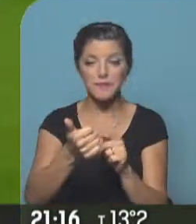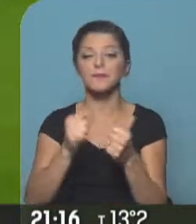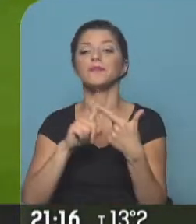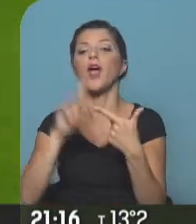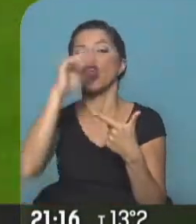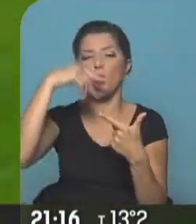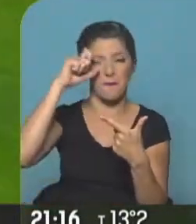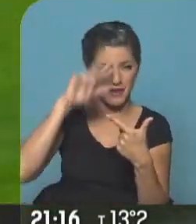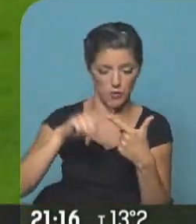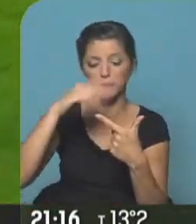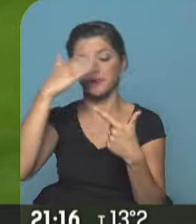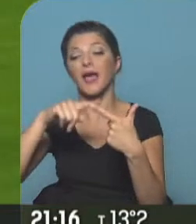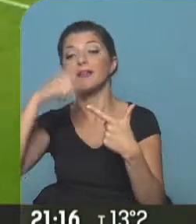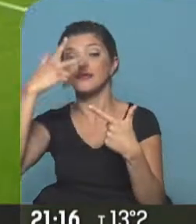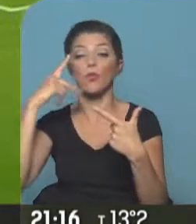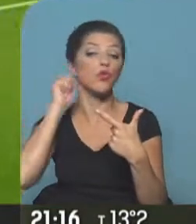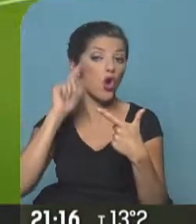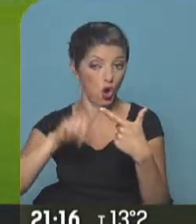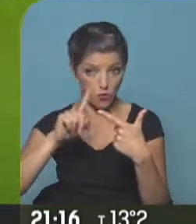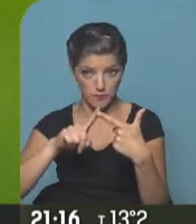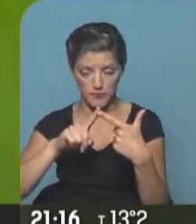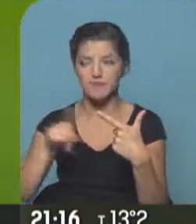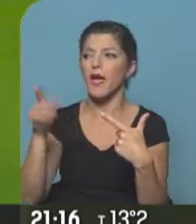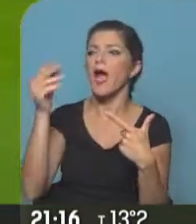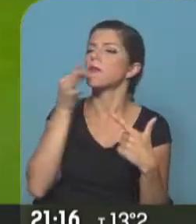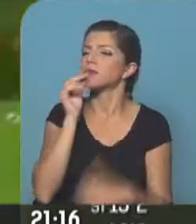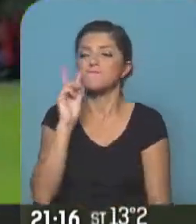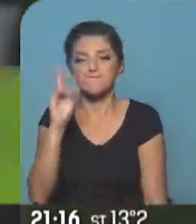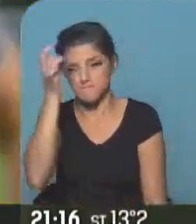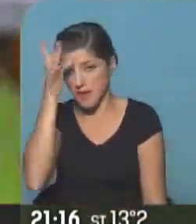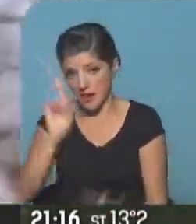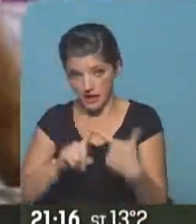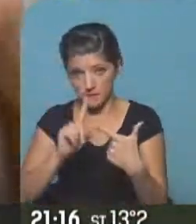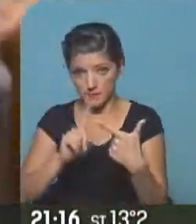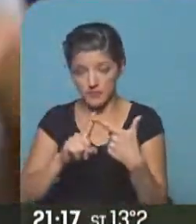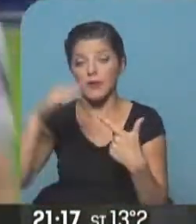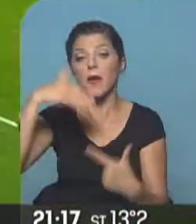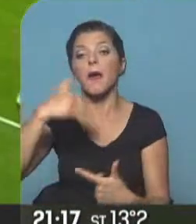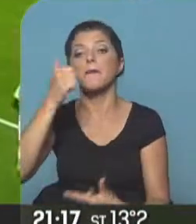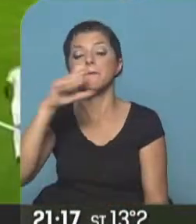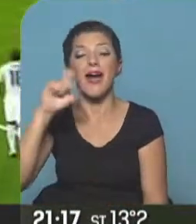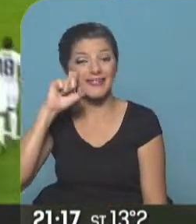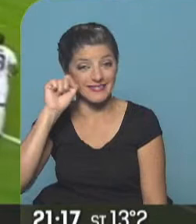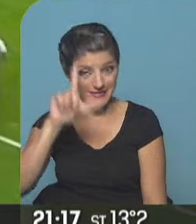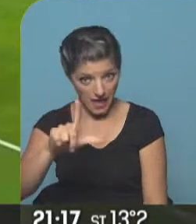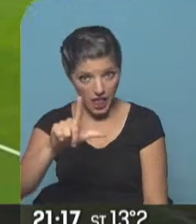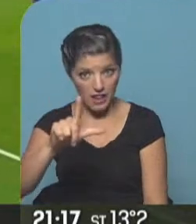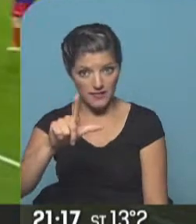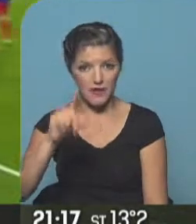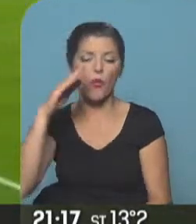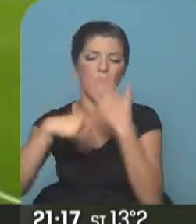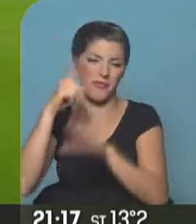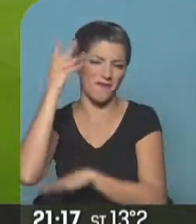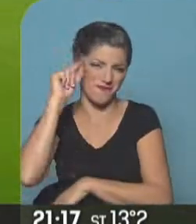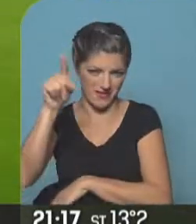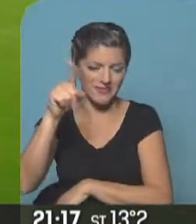El segundo, el árbitro aquí interpreta penal que Anthony Martial, el francés, transforma en